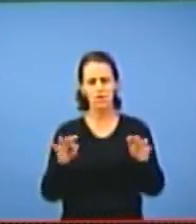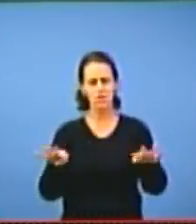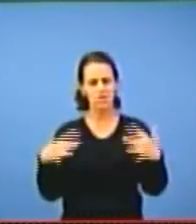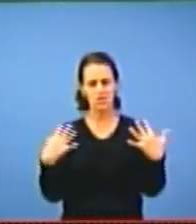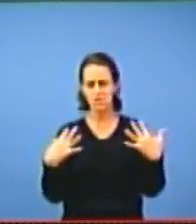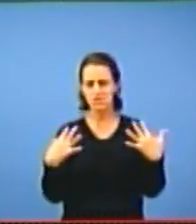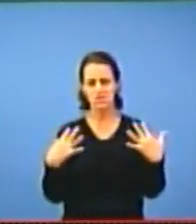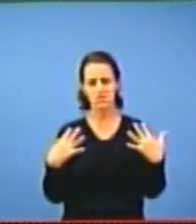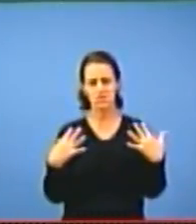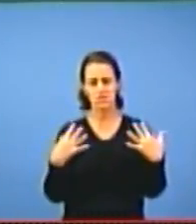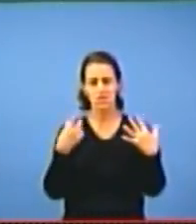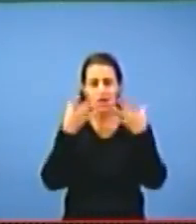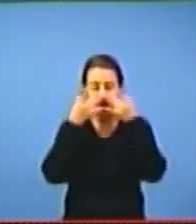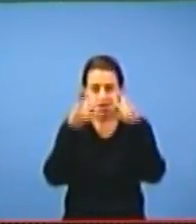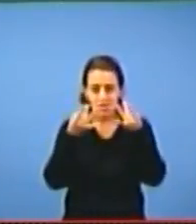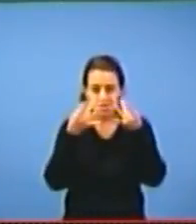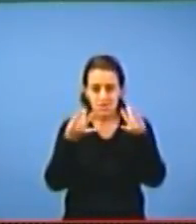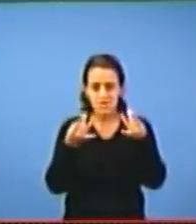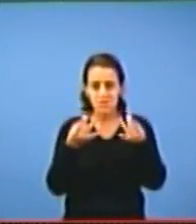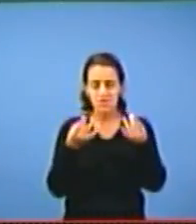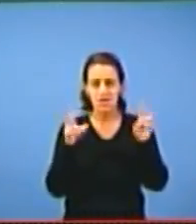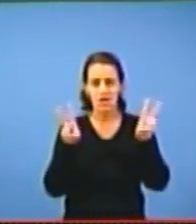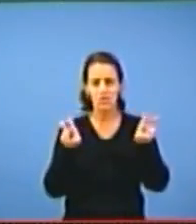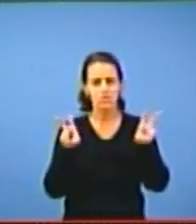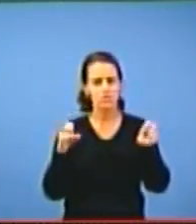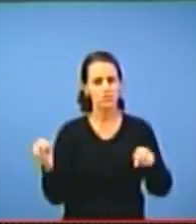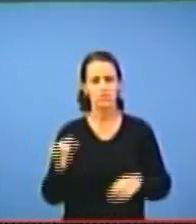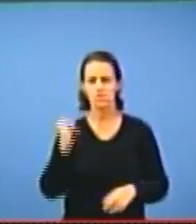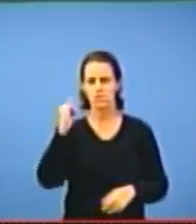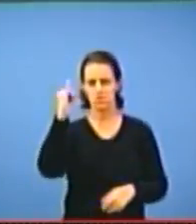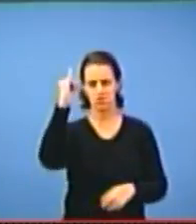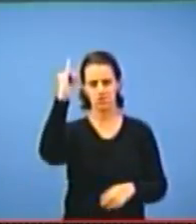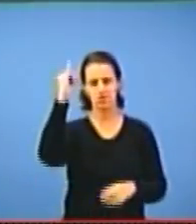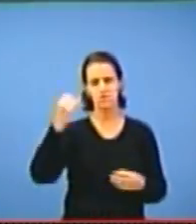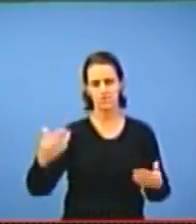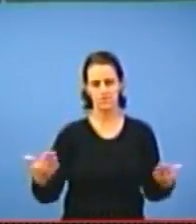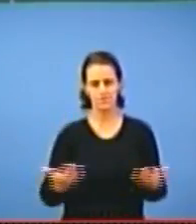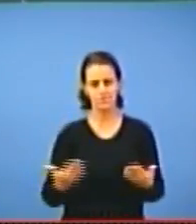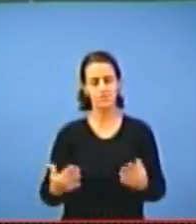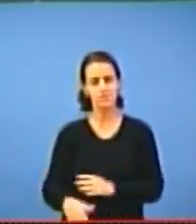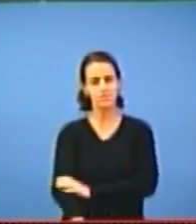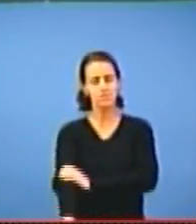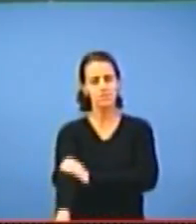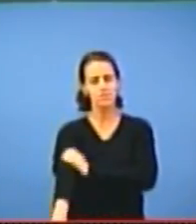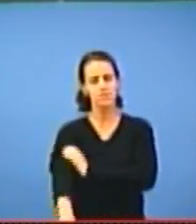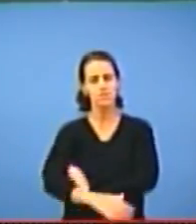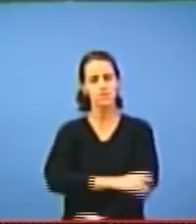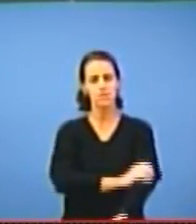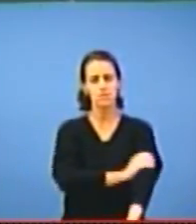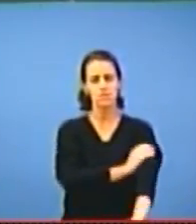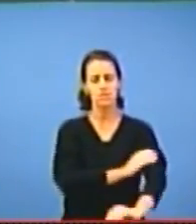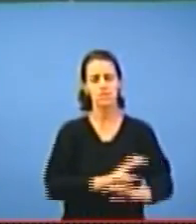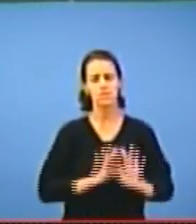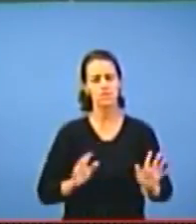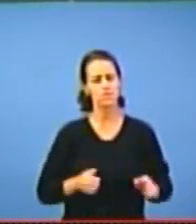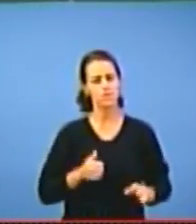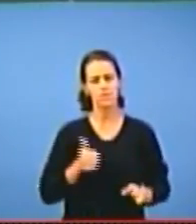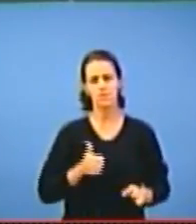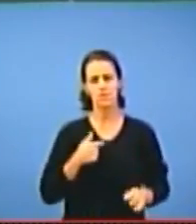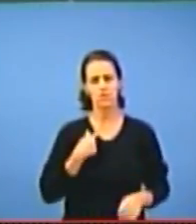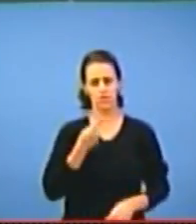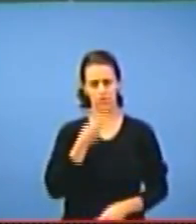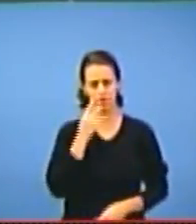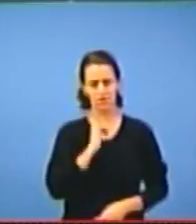para este asunto tan importante para nosotros en esta hora que estamos viviendo. Yo quería decir lo siguiente para los